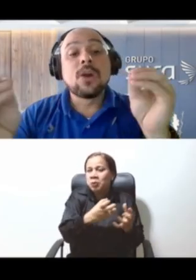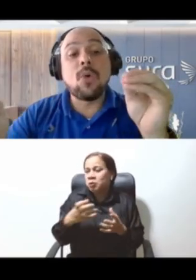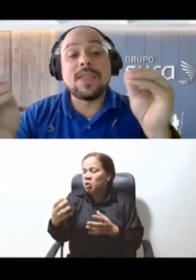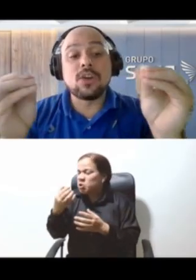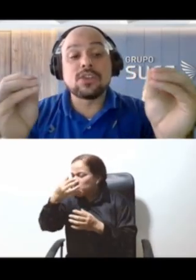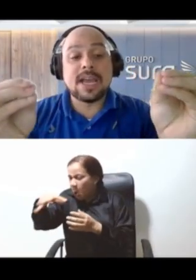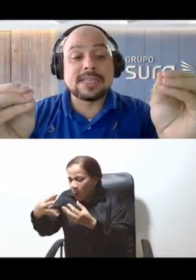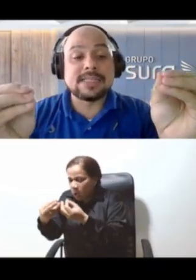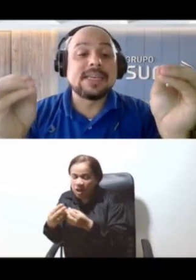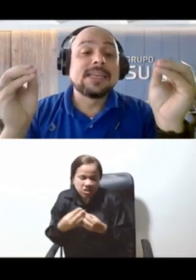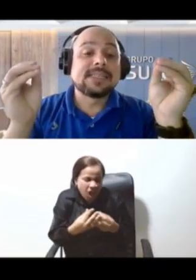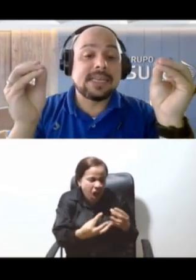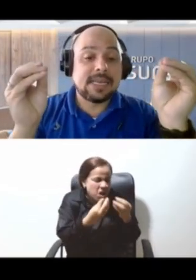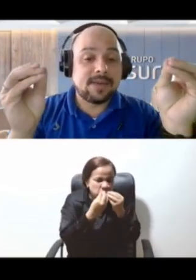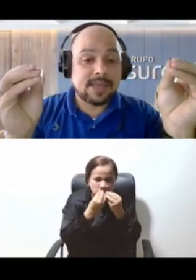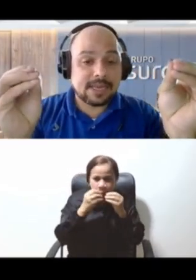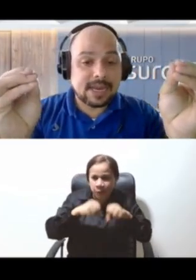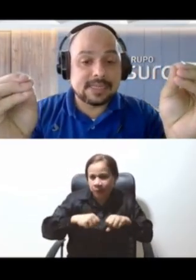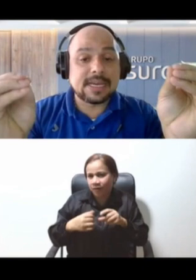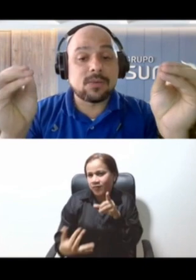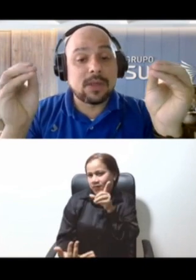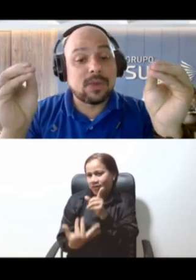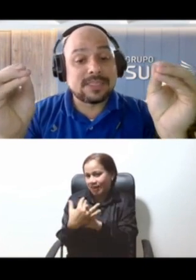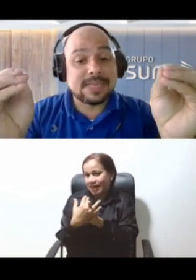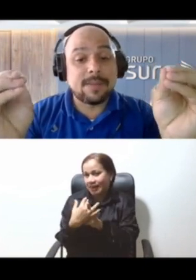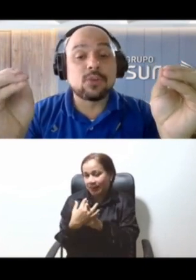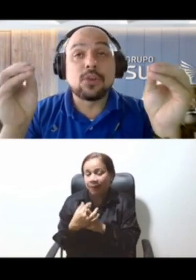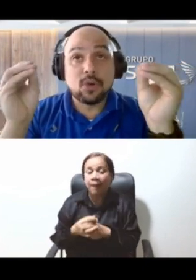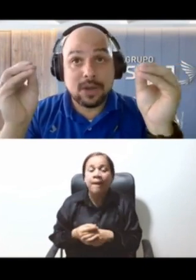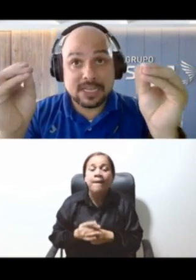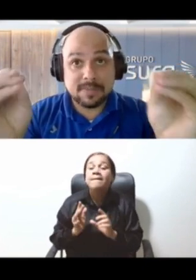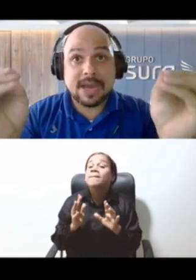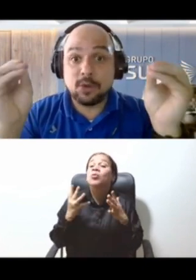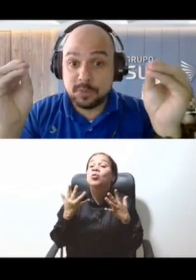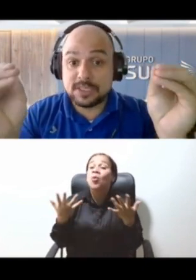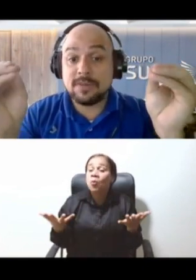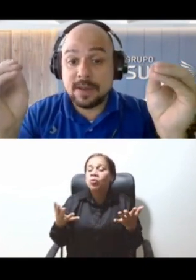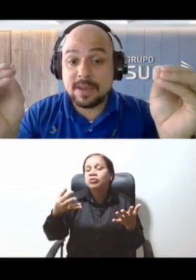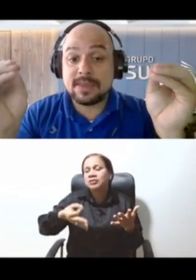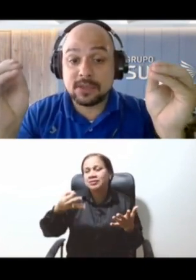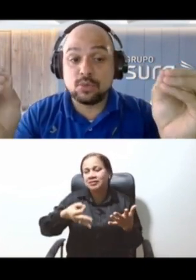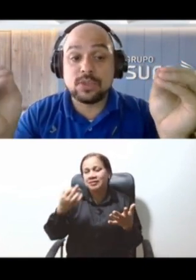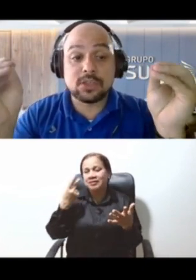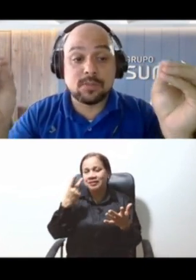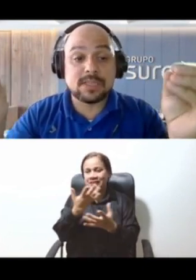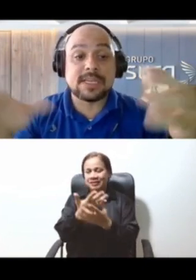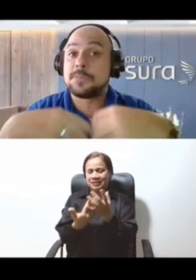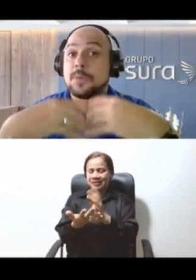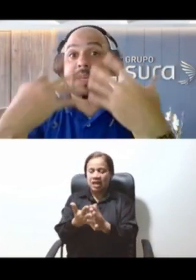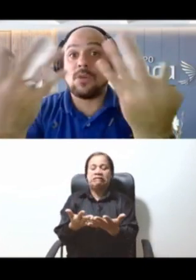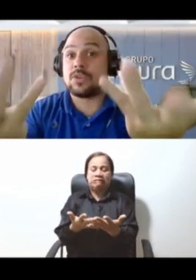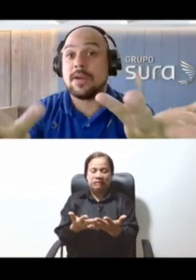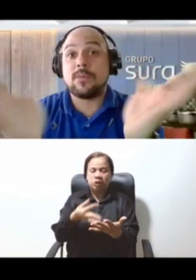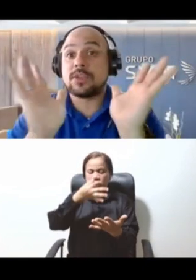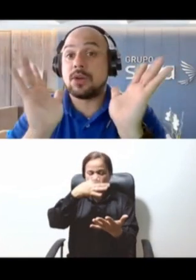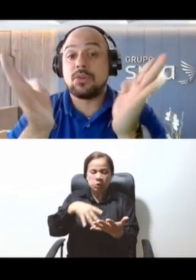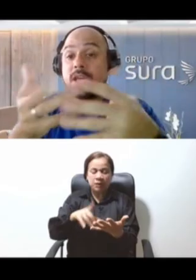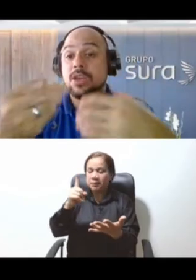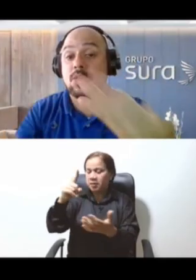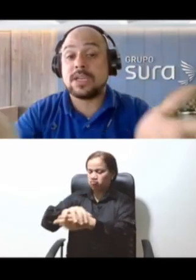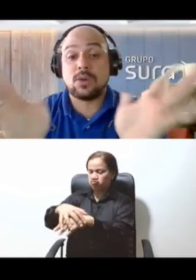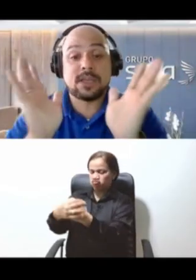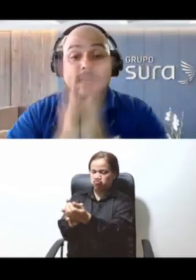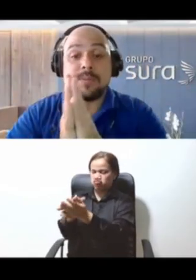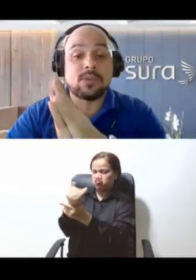¿Listo? ¿Cuándo se hace? Se debe de realizar cuando estamos con las manos visiblemente sucias o manchadas porque no sabemos